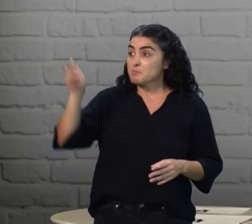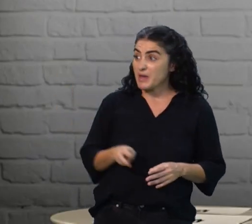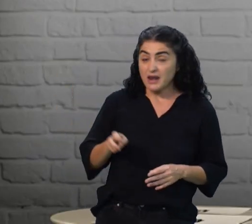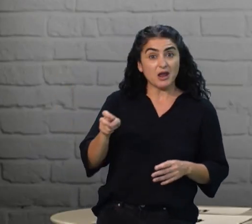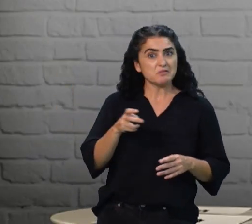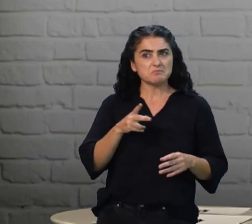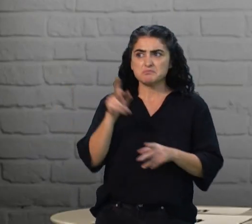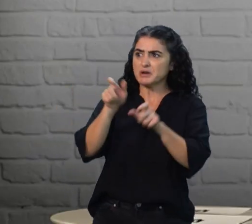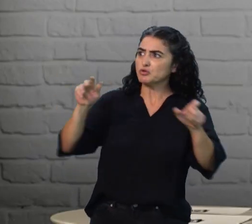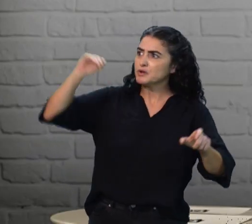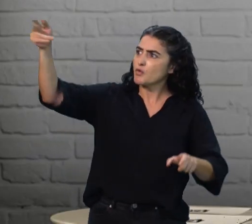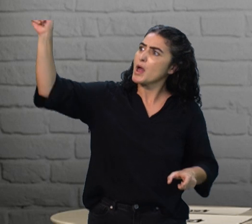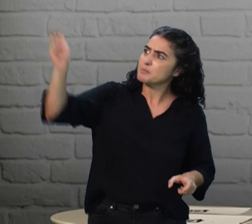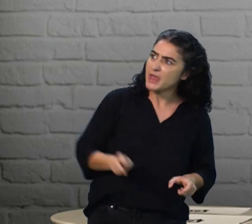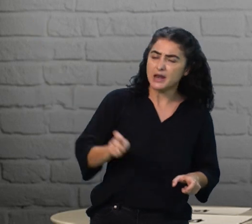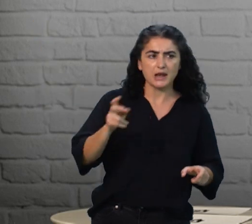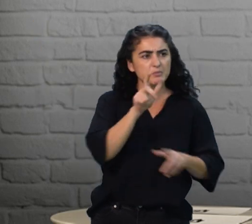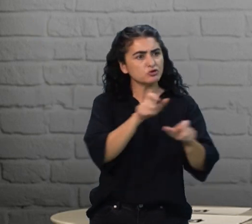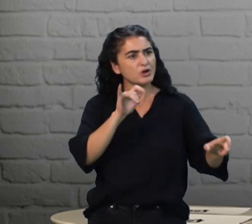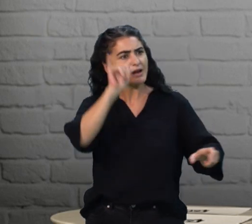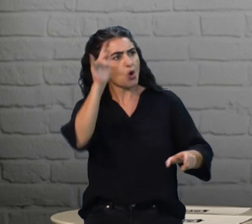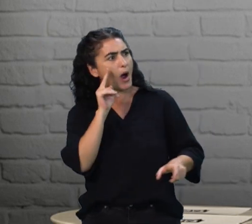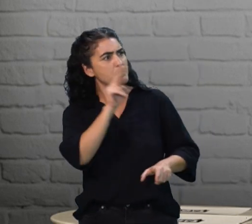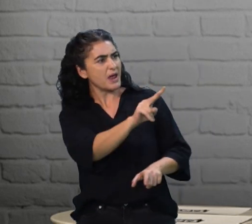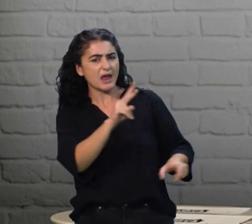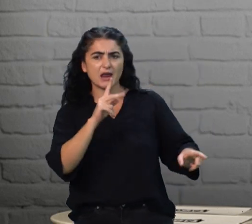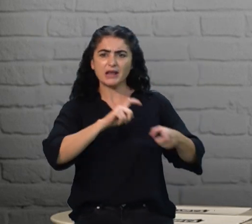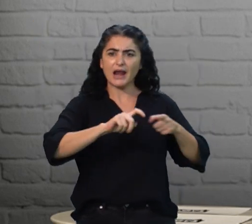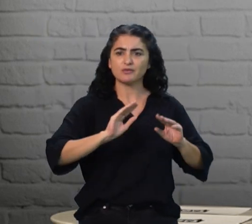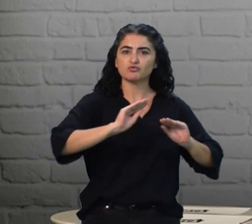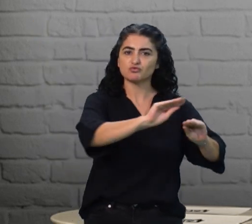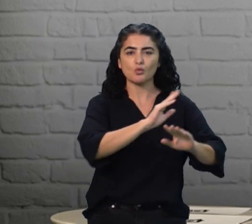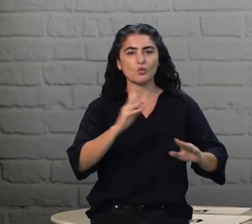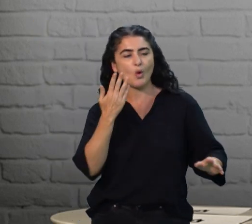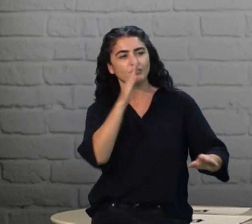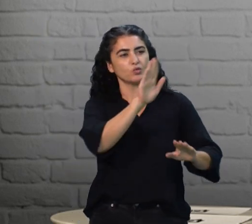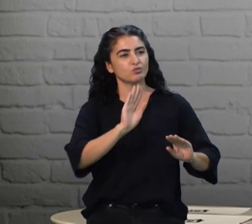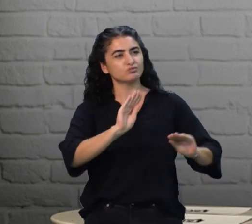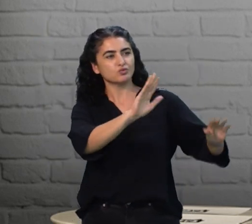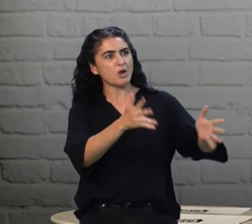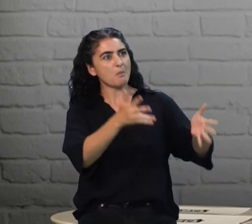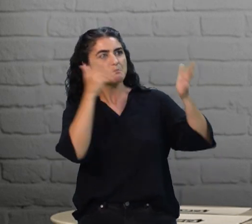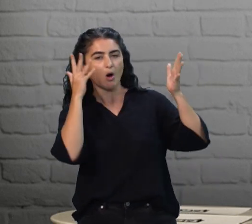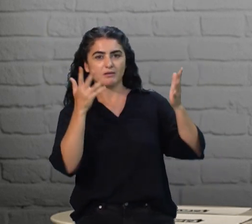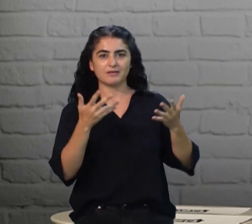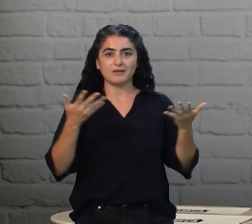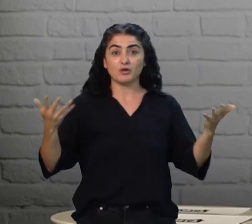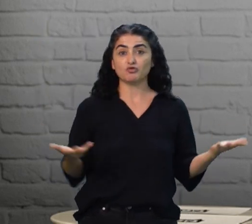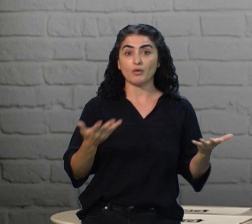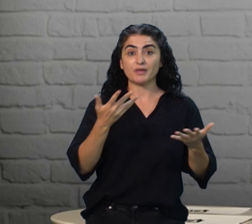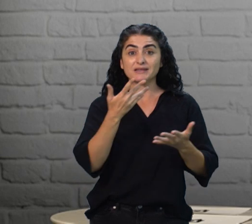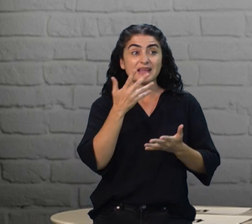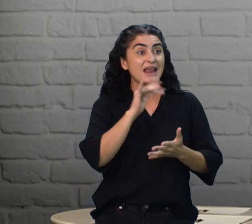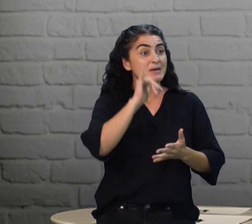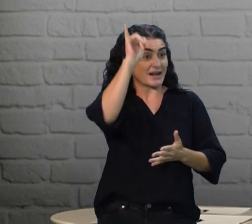y ve a los riojanos cómo son pues les encanta la la actitud que tiene no entonces pues bueno tiene riojanos espectaculares Y luego